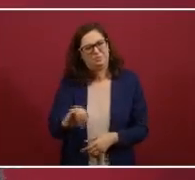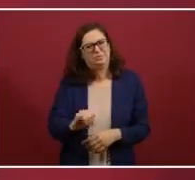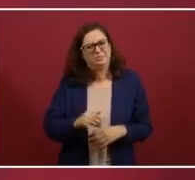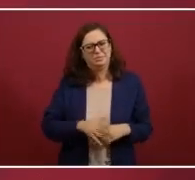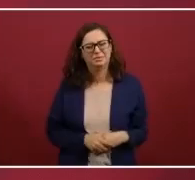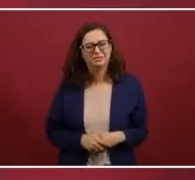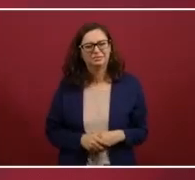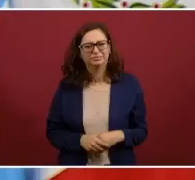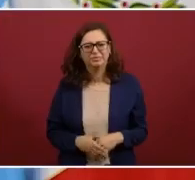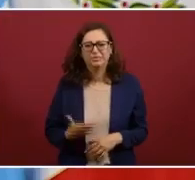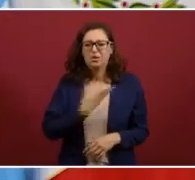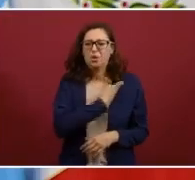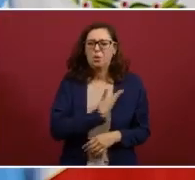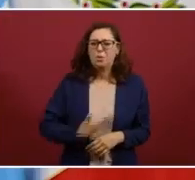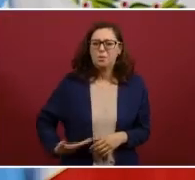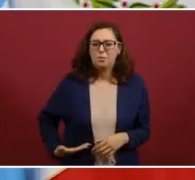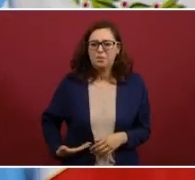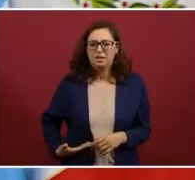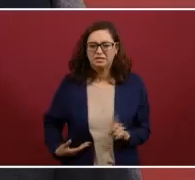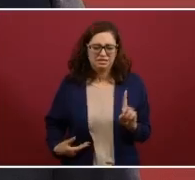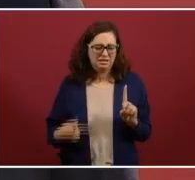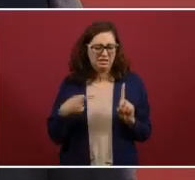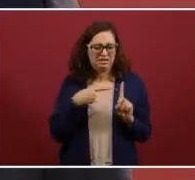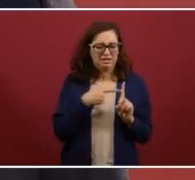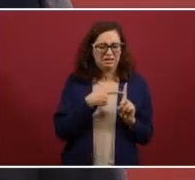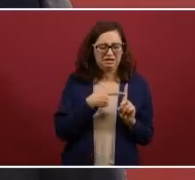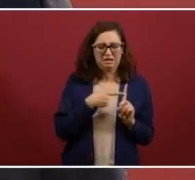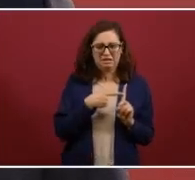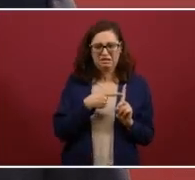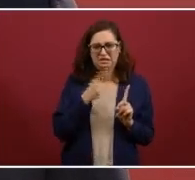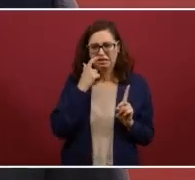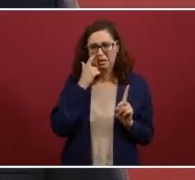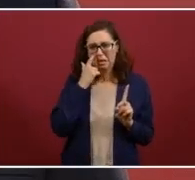que un presidente le dejó comprado un avión